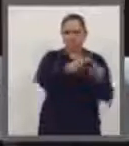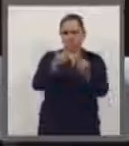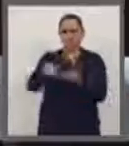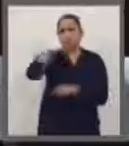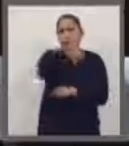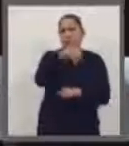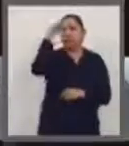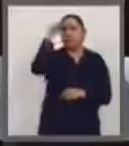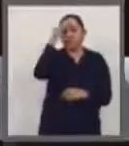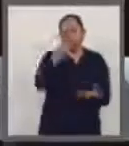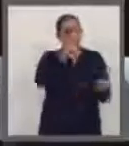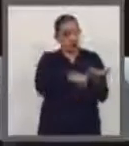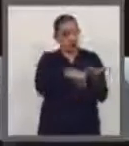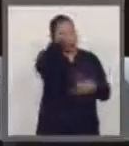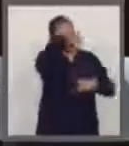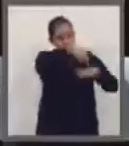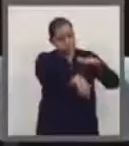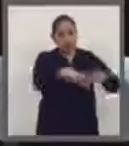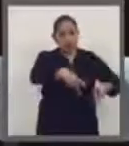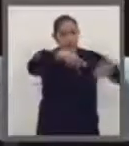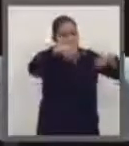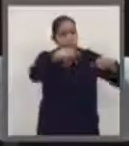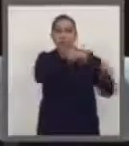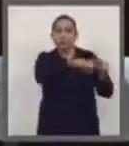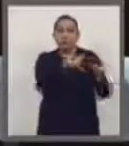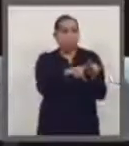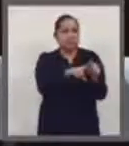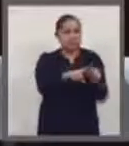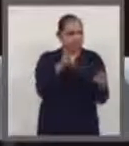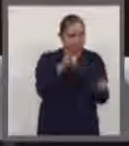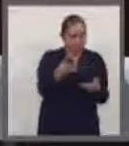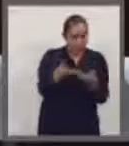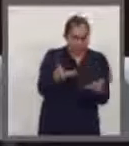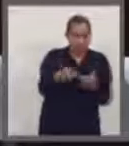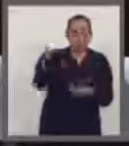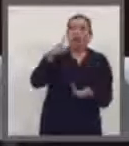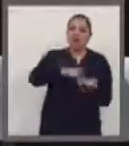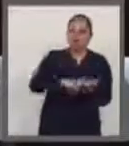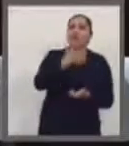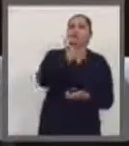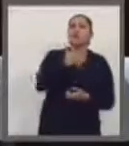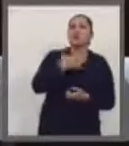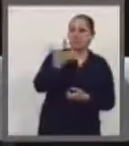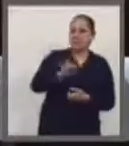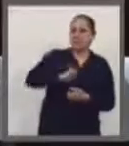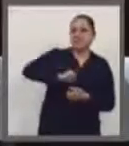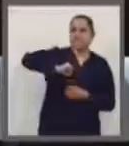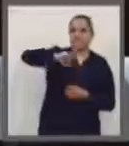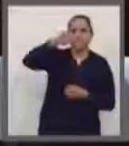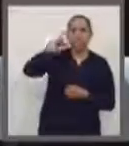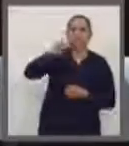que es los gasolinazos a la orden del día porque vendieron espejitos de oro